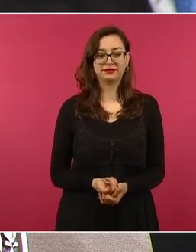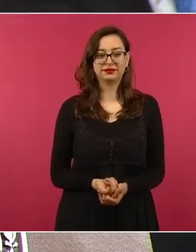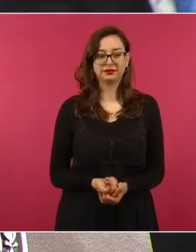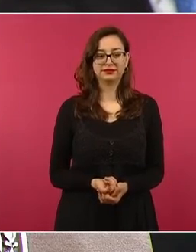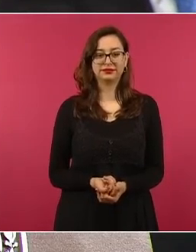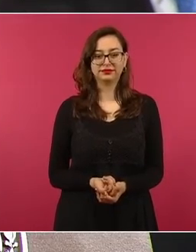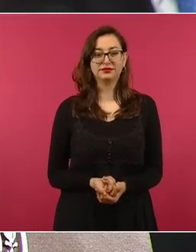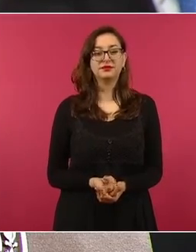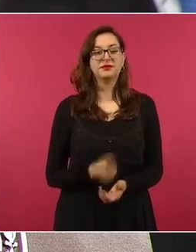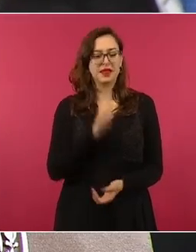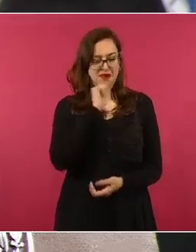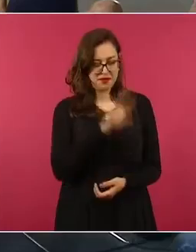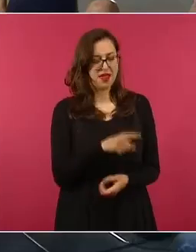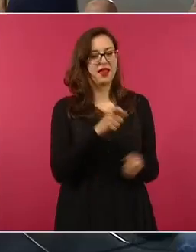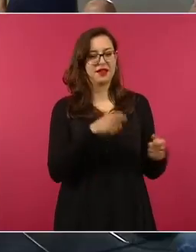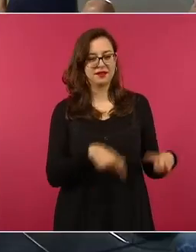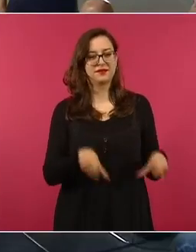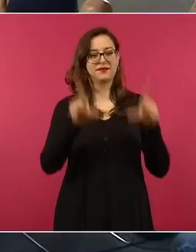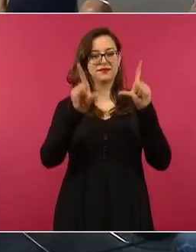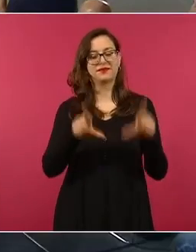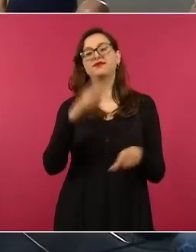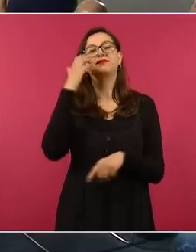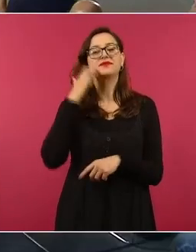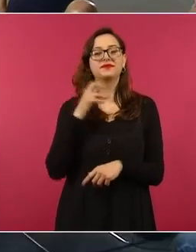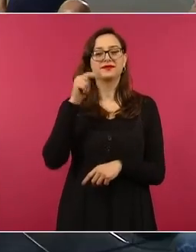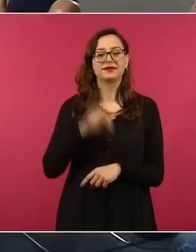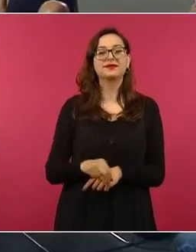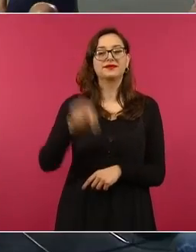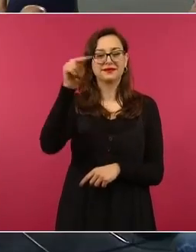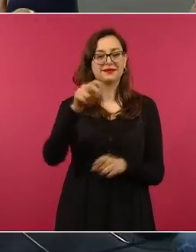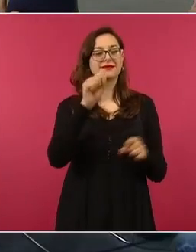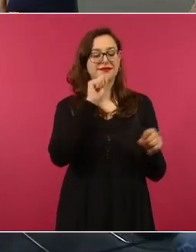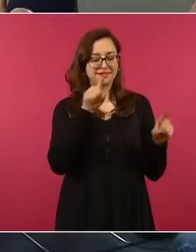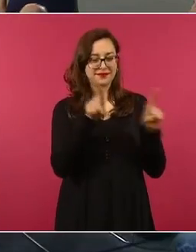Tigres. Sí, es que aquí tenemos que